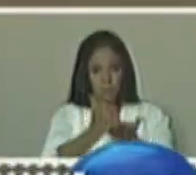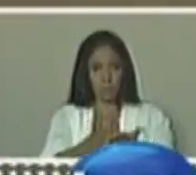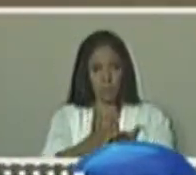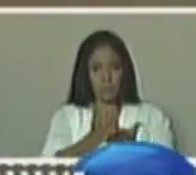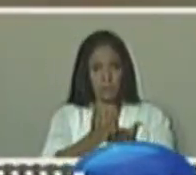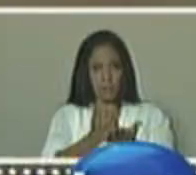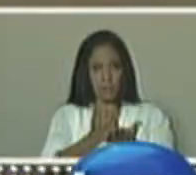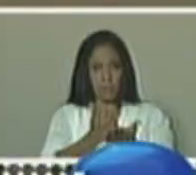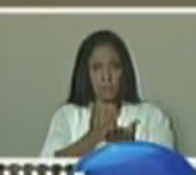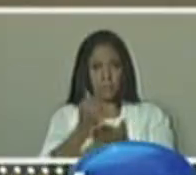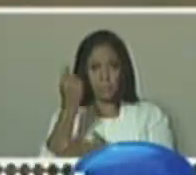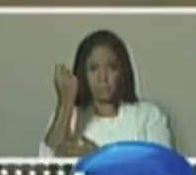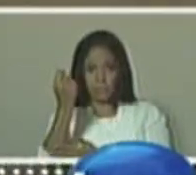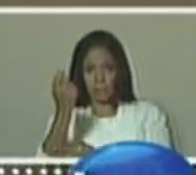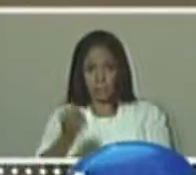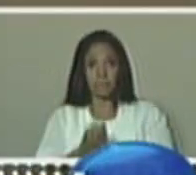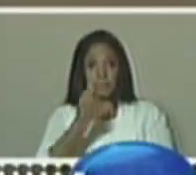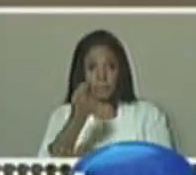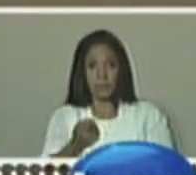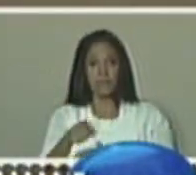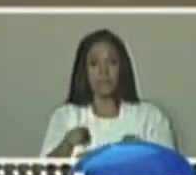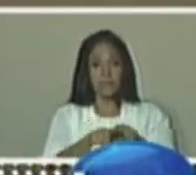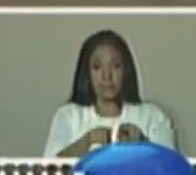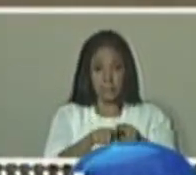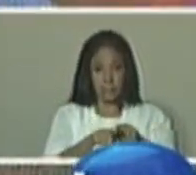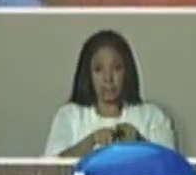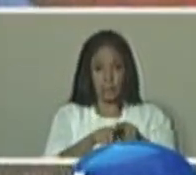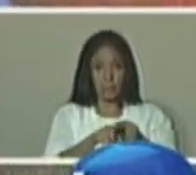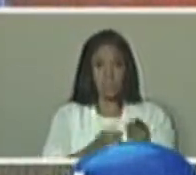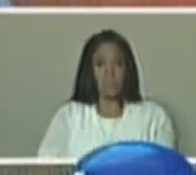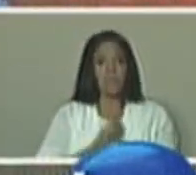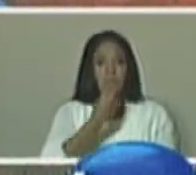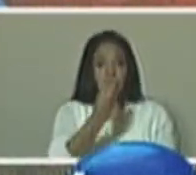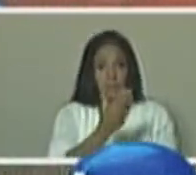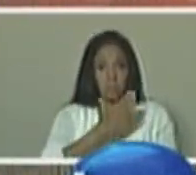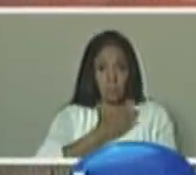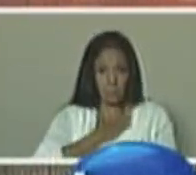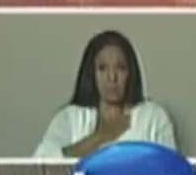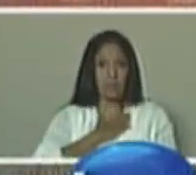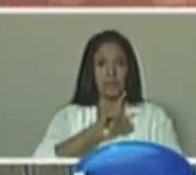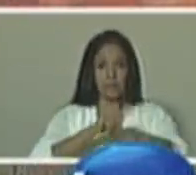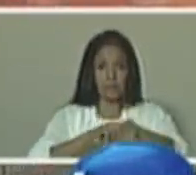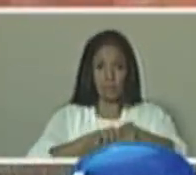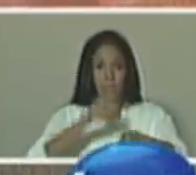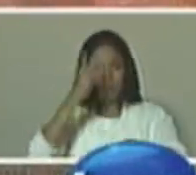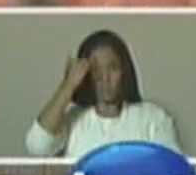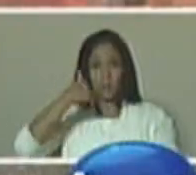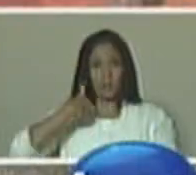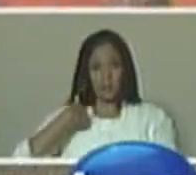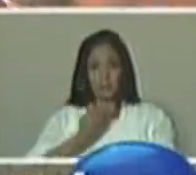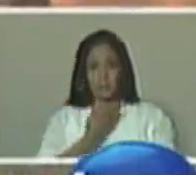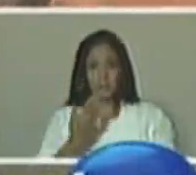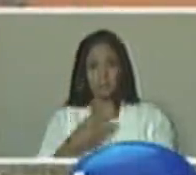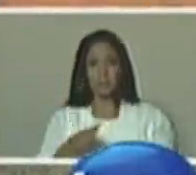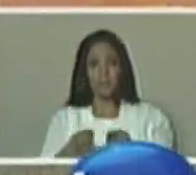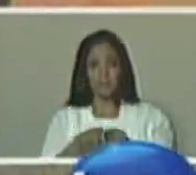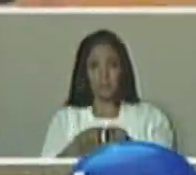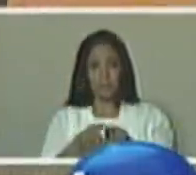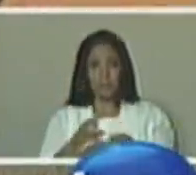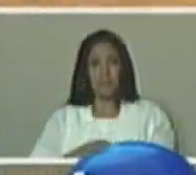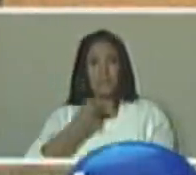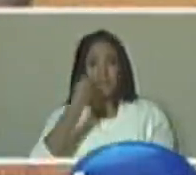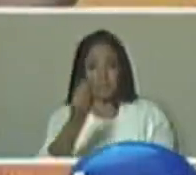me dé, sino que también ofreciendo mi tiempo, porque lo tengo. Y más bien, dando